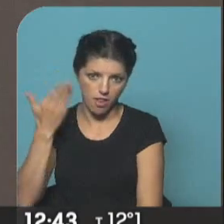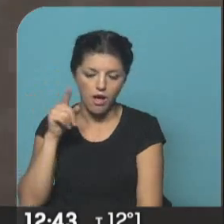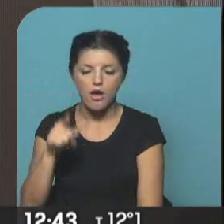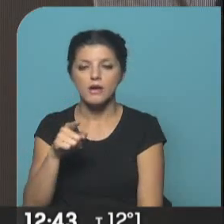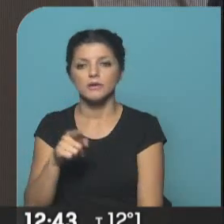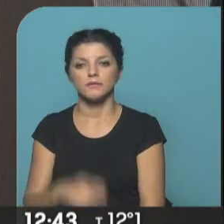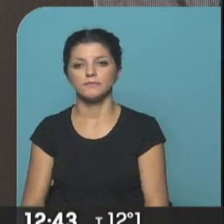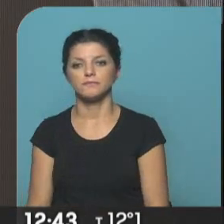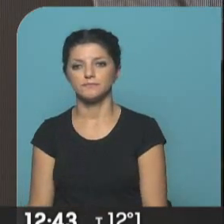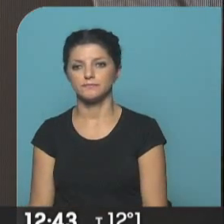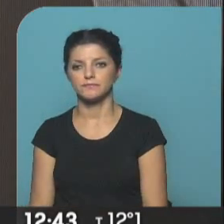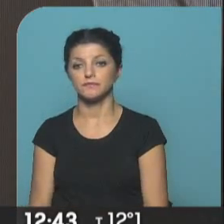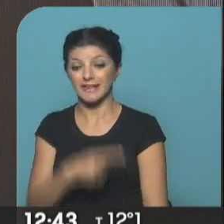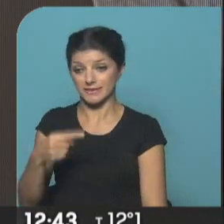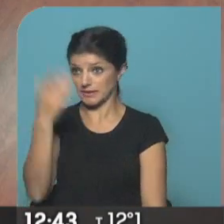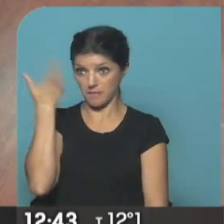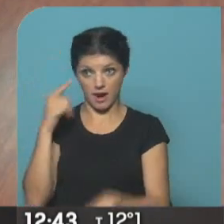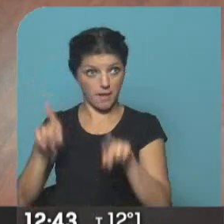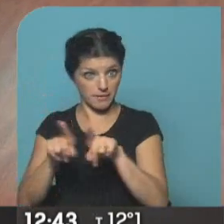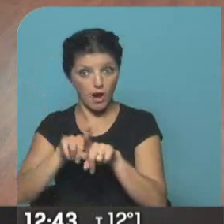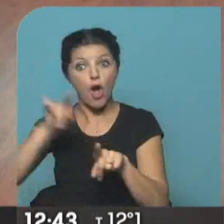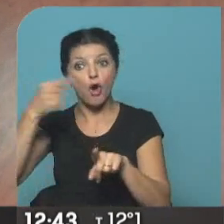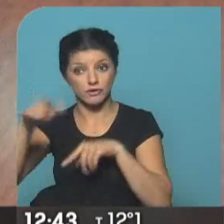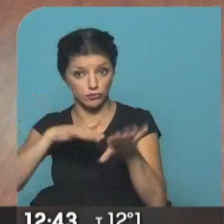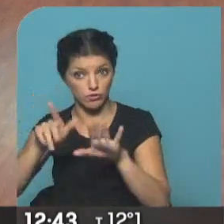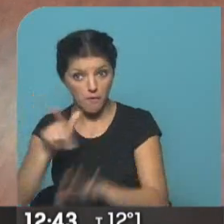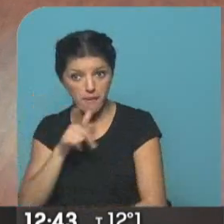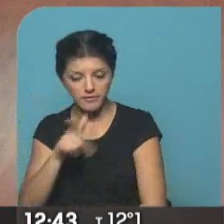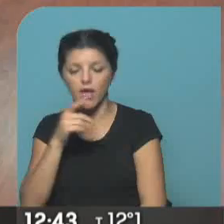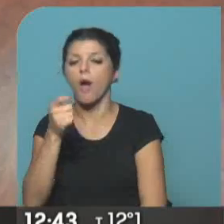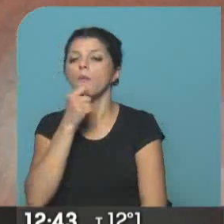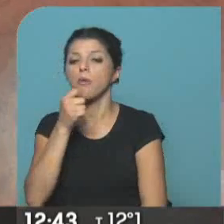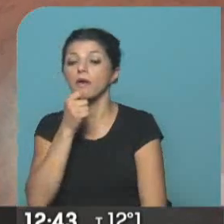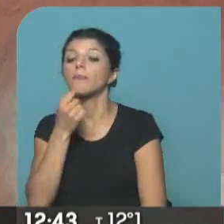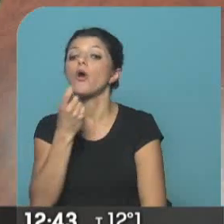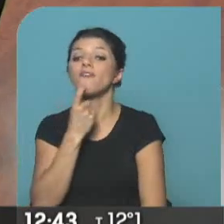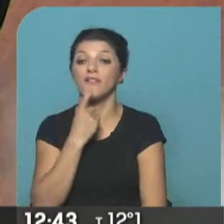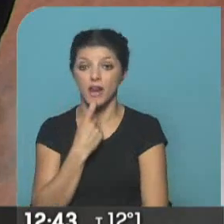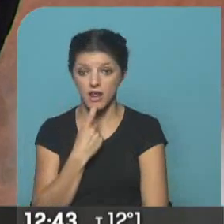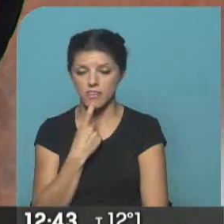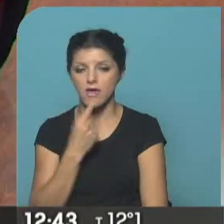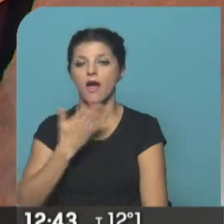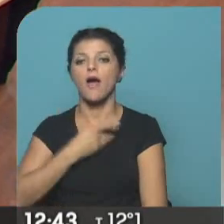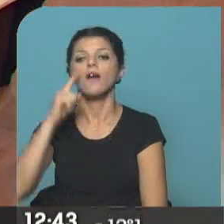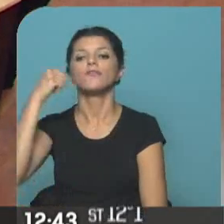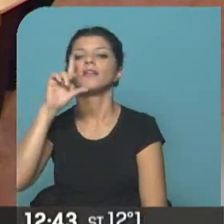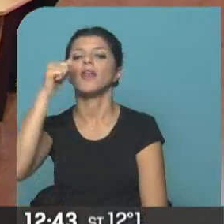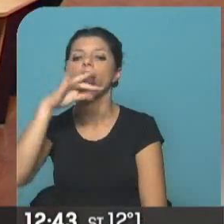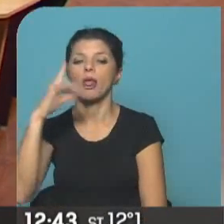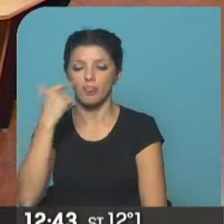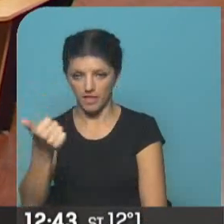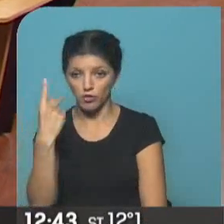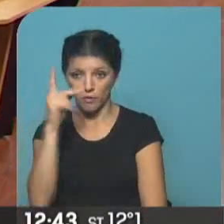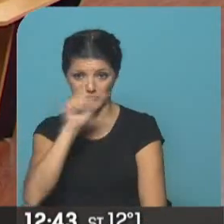esta misma semana tuvimos otros episodios, como el episodio de Finlandia con 2 muertos, un episodio cerca